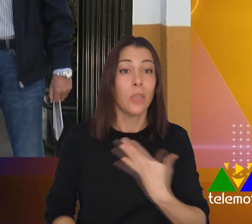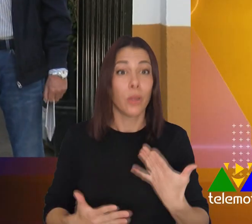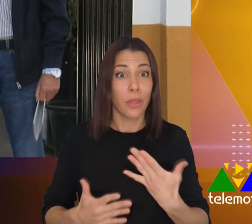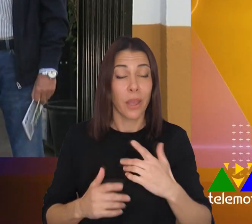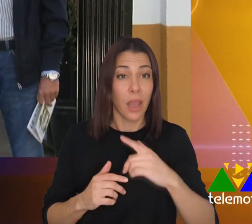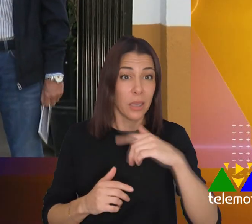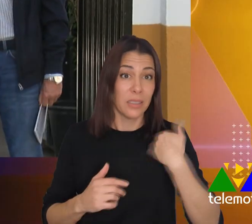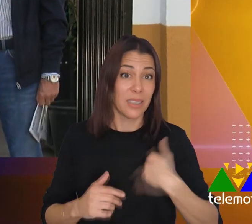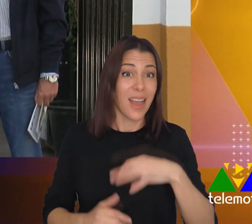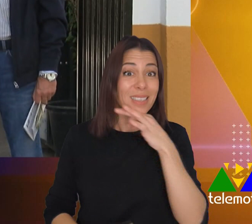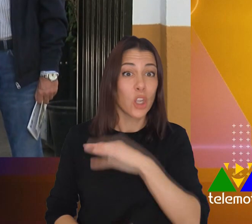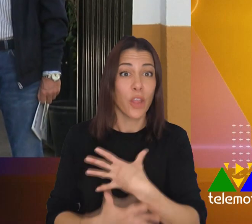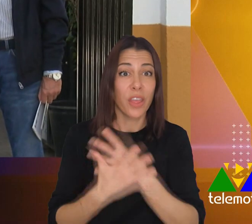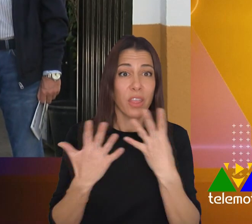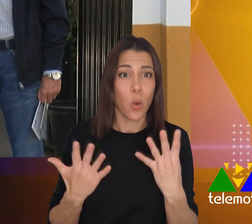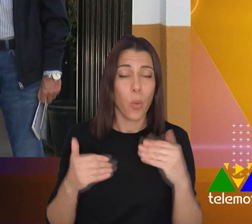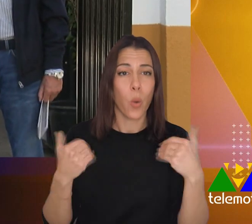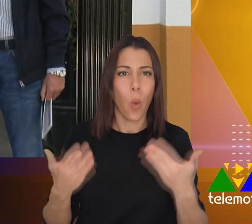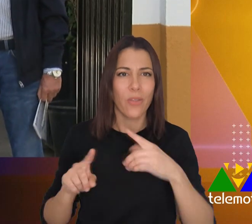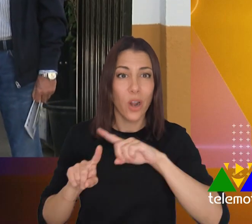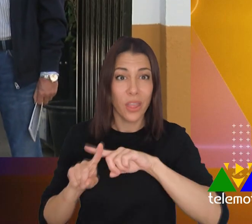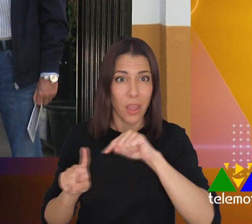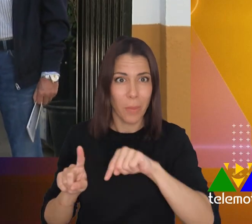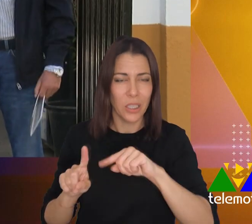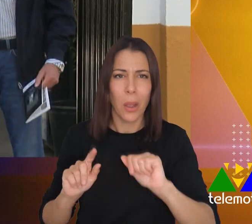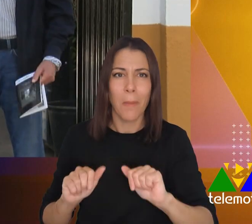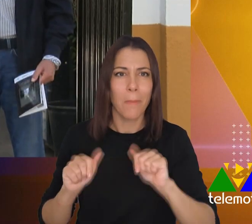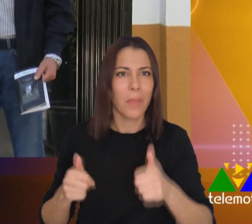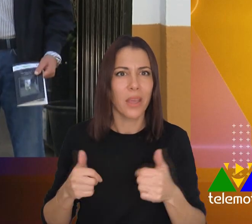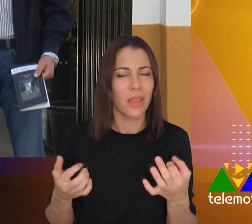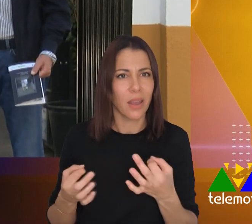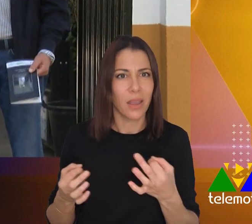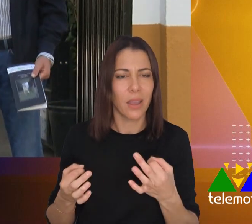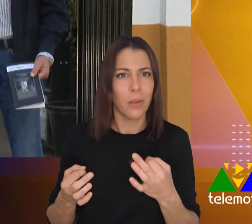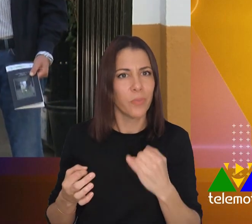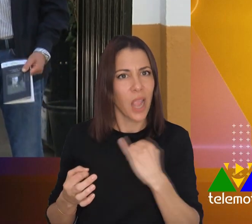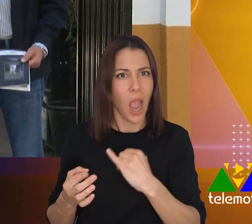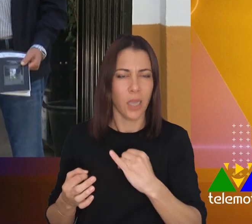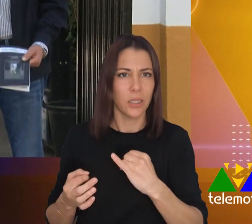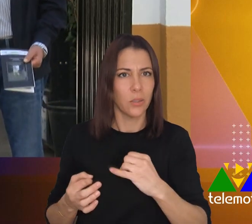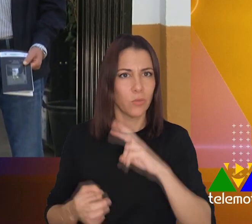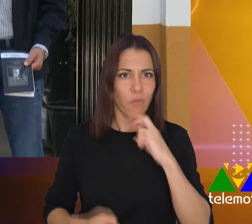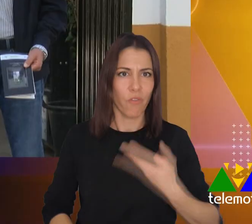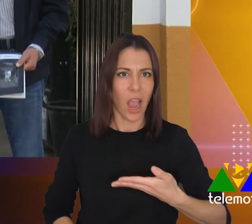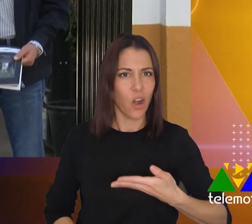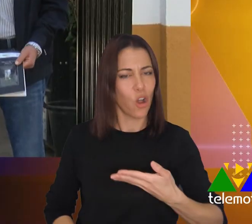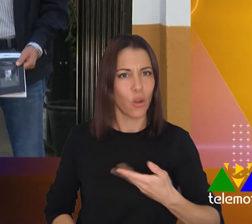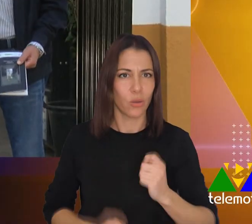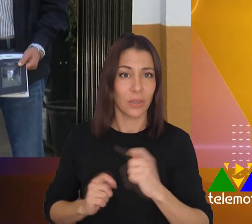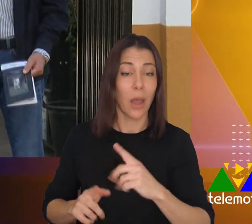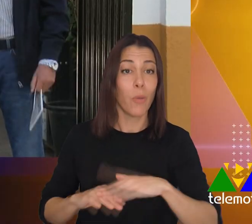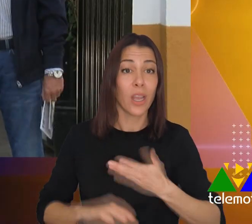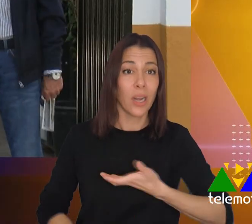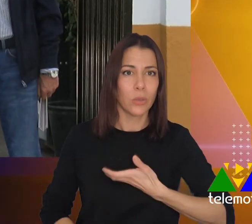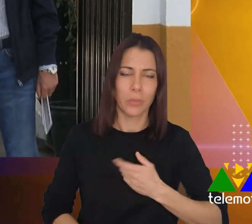de mediados del siglo XIX es cuando los cementerios empiezan a tener cierta prestancia, ¿no? O intentan darle los